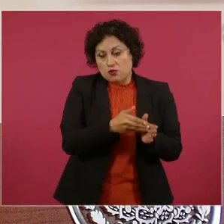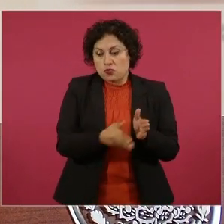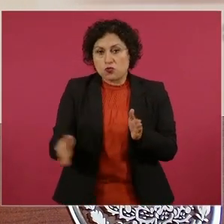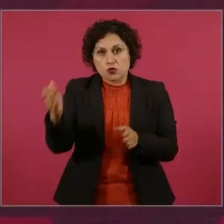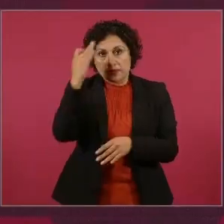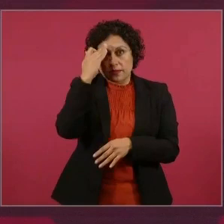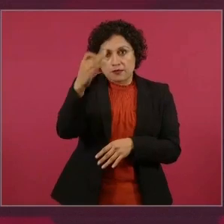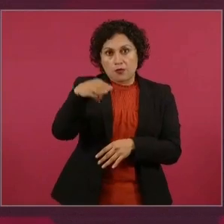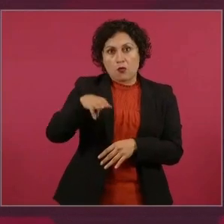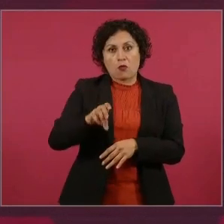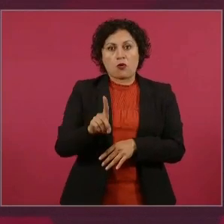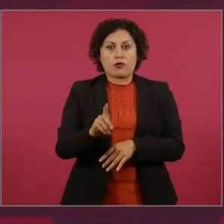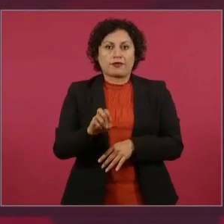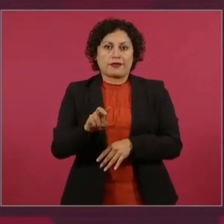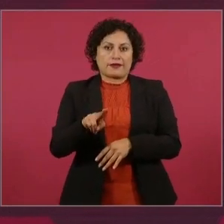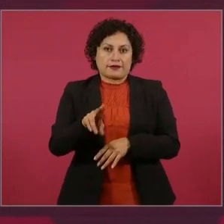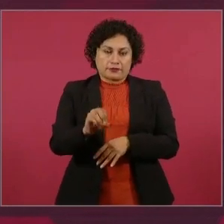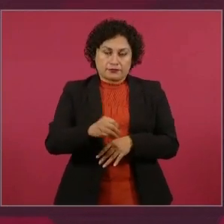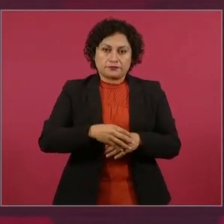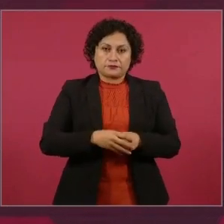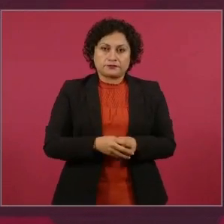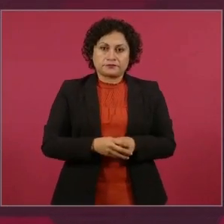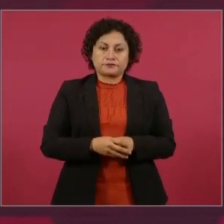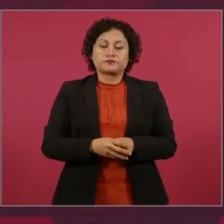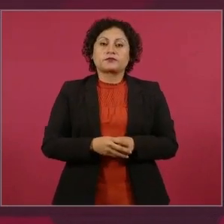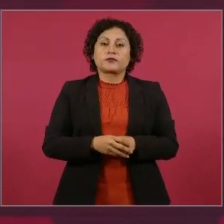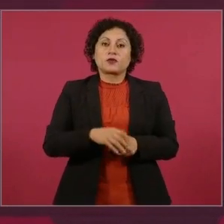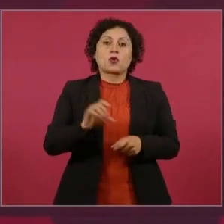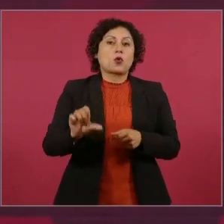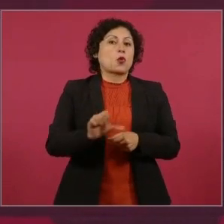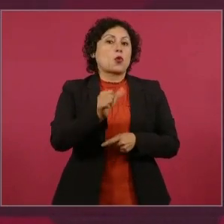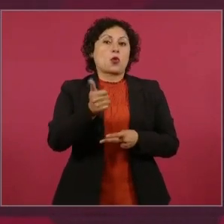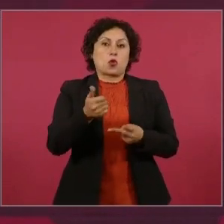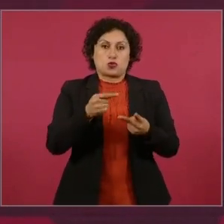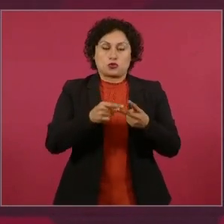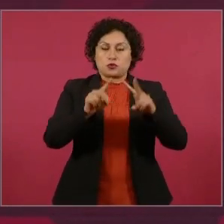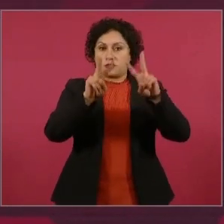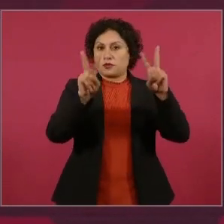eh tres sobre economía